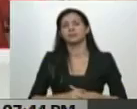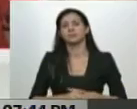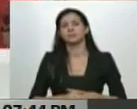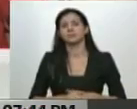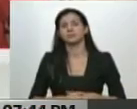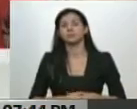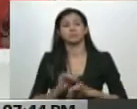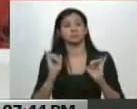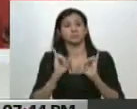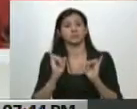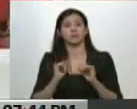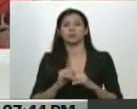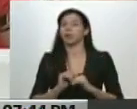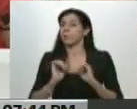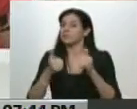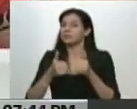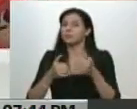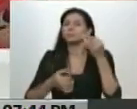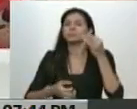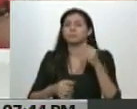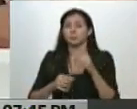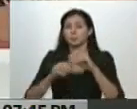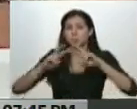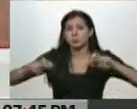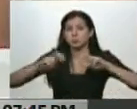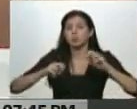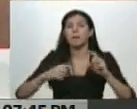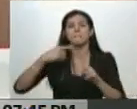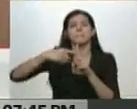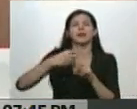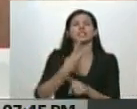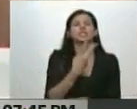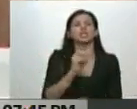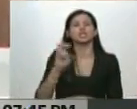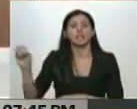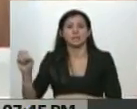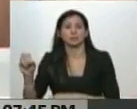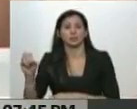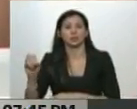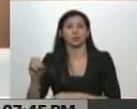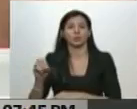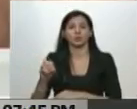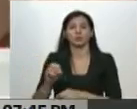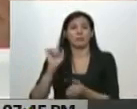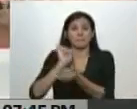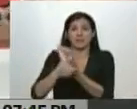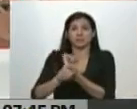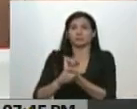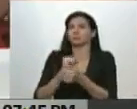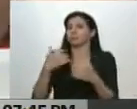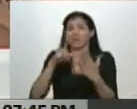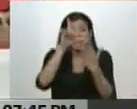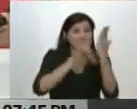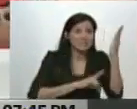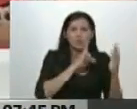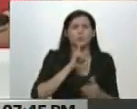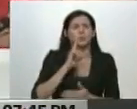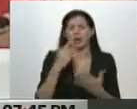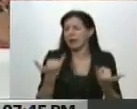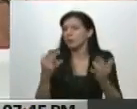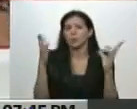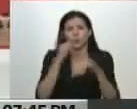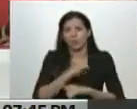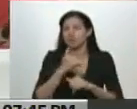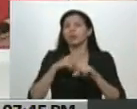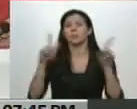ejercido acciones penales contra más de 200. No tengo el listado de ellos, pero sería interesante, por allí